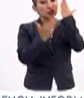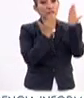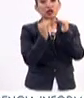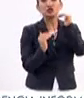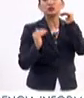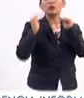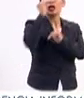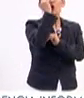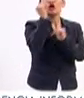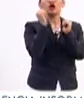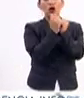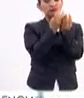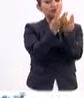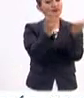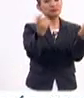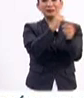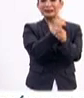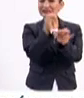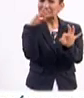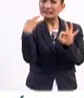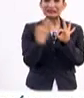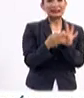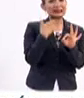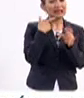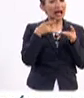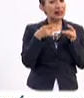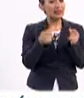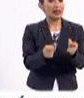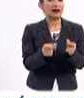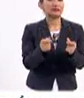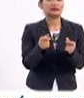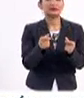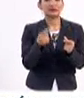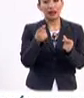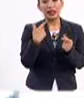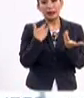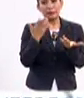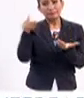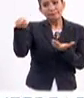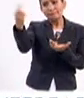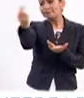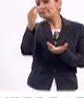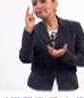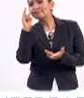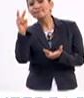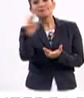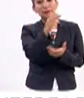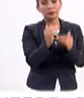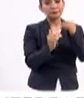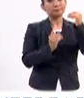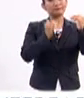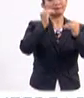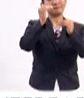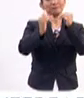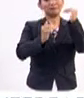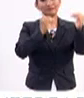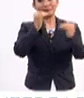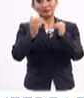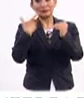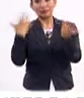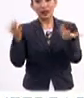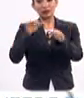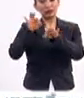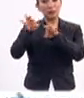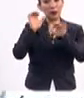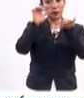educación superior con oferta educativa pertinente, de calidad, y que responde a las necesidades del crecimiento del